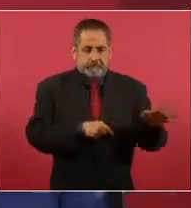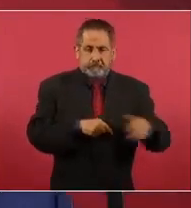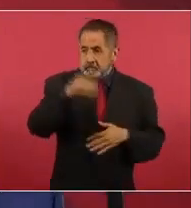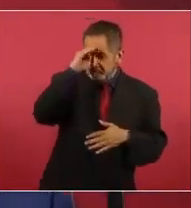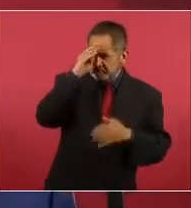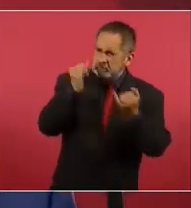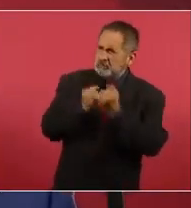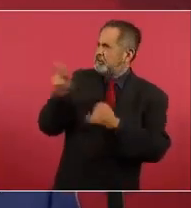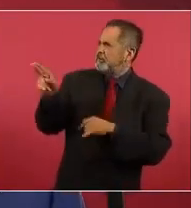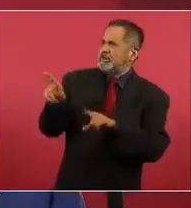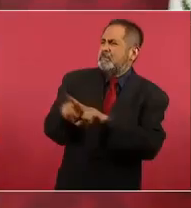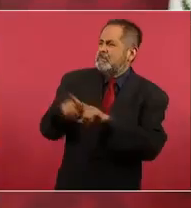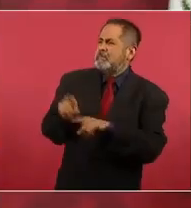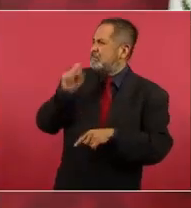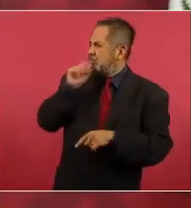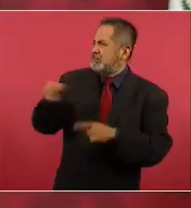piensan que es lo mismo.